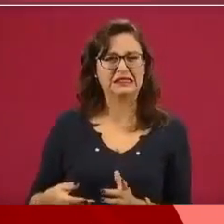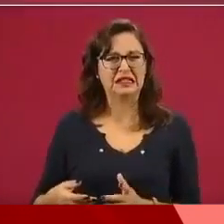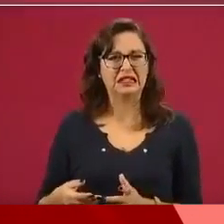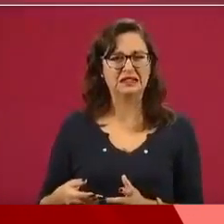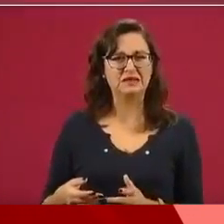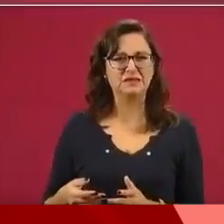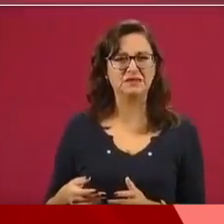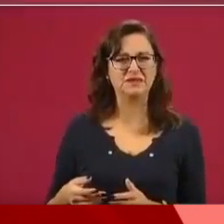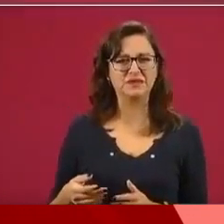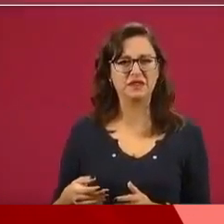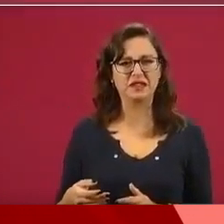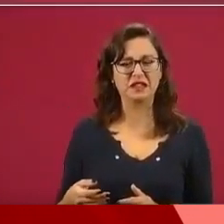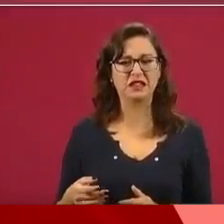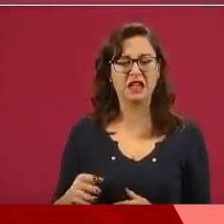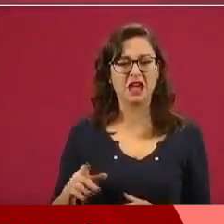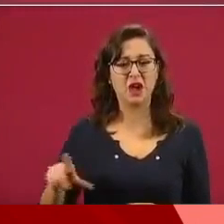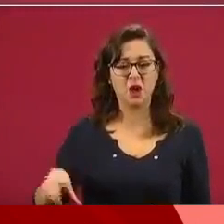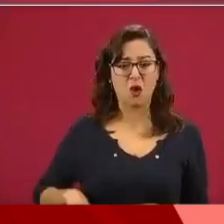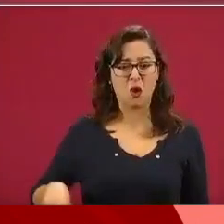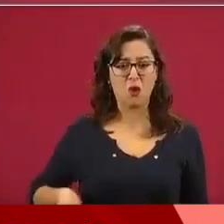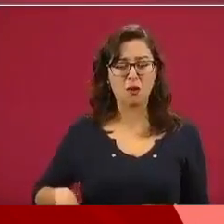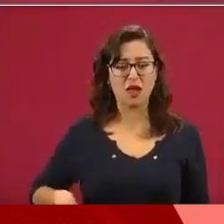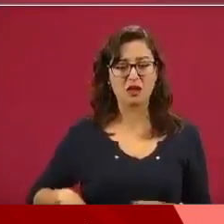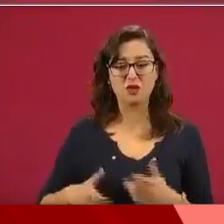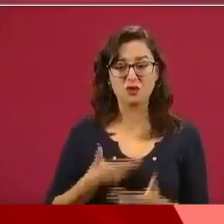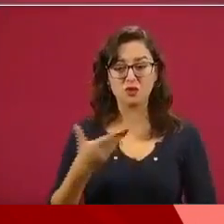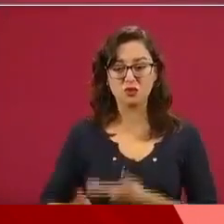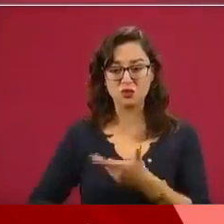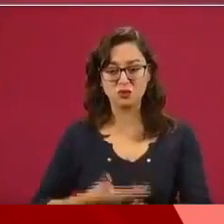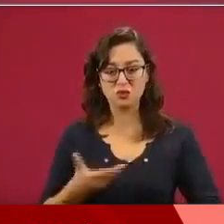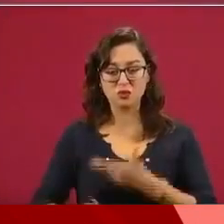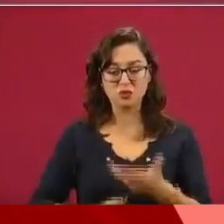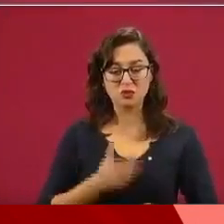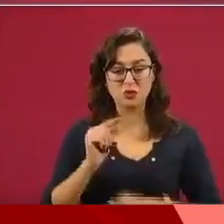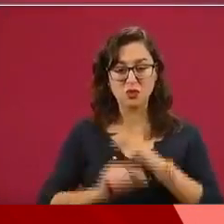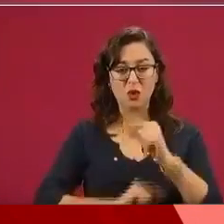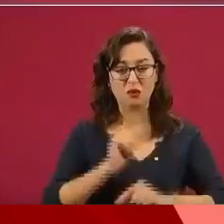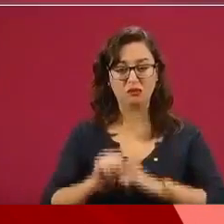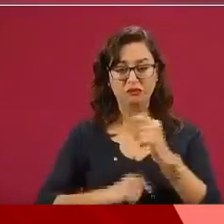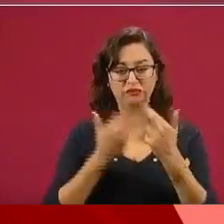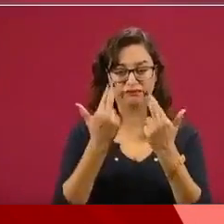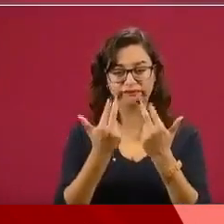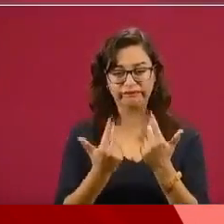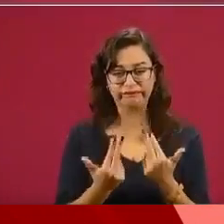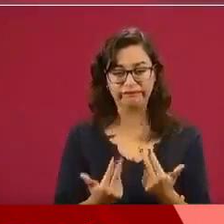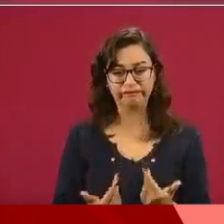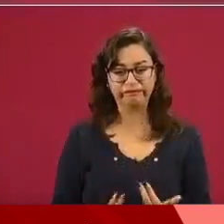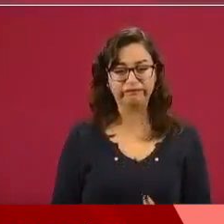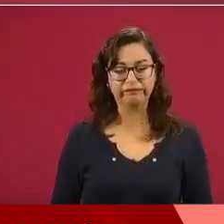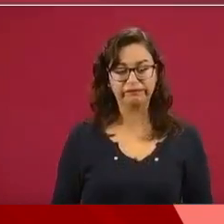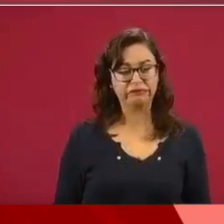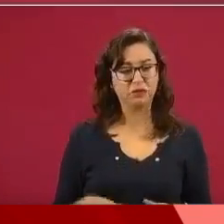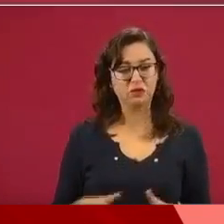función pública la función gubernamental en el país durante